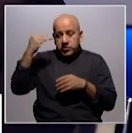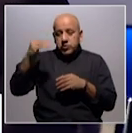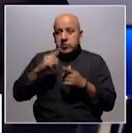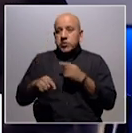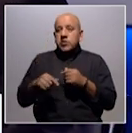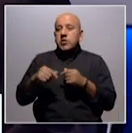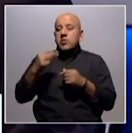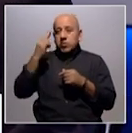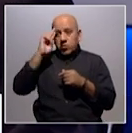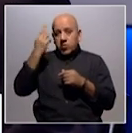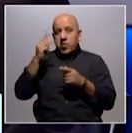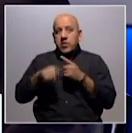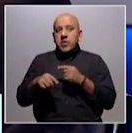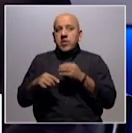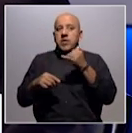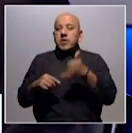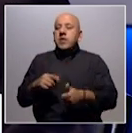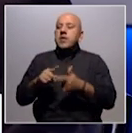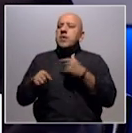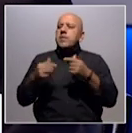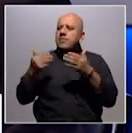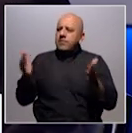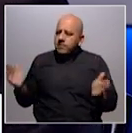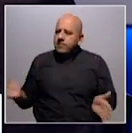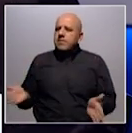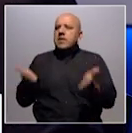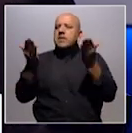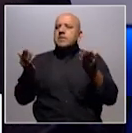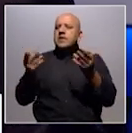profesoras del uruguay deberían ser mucho más estimulados